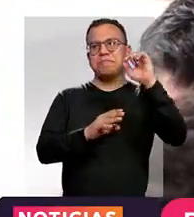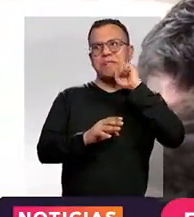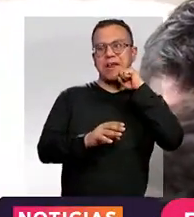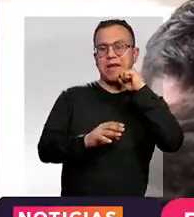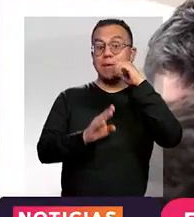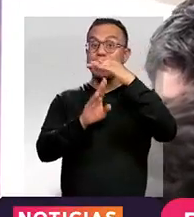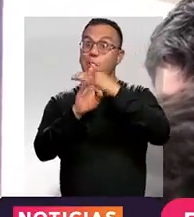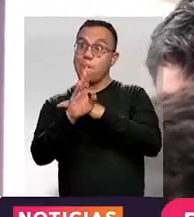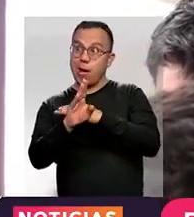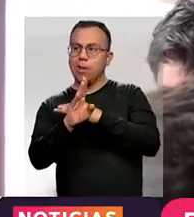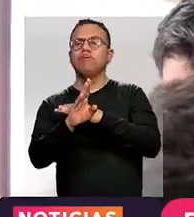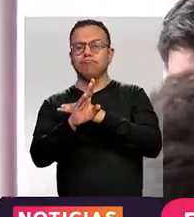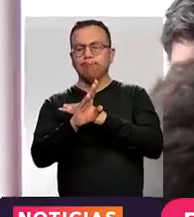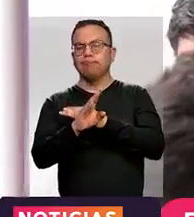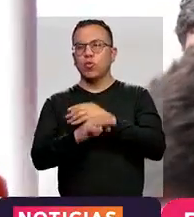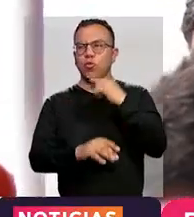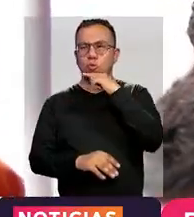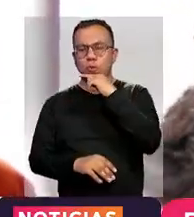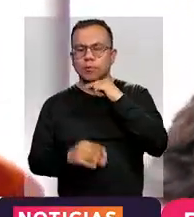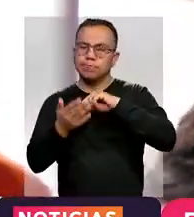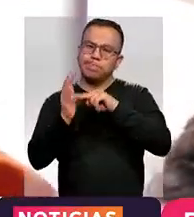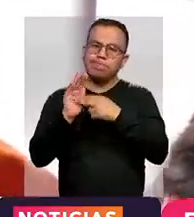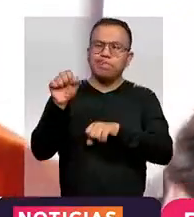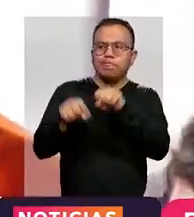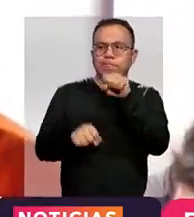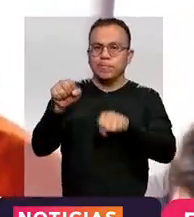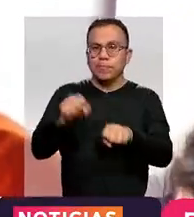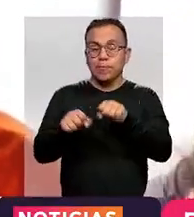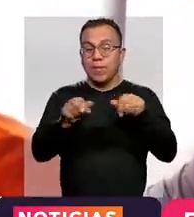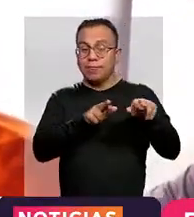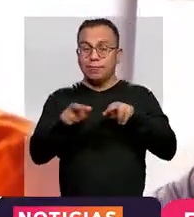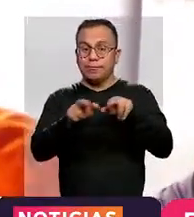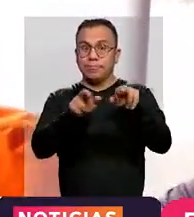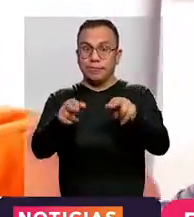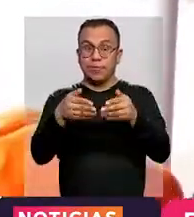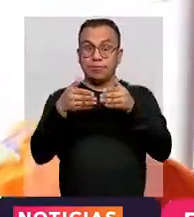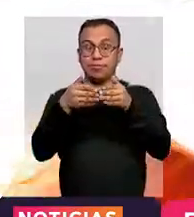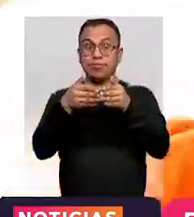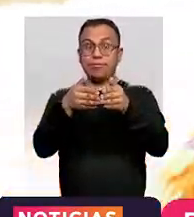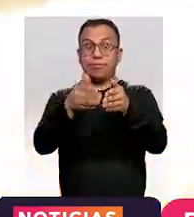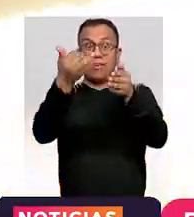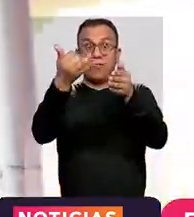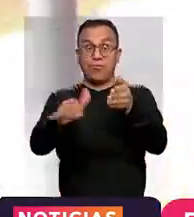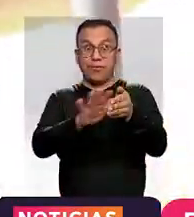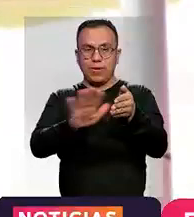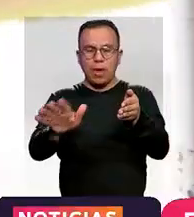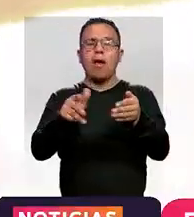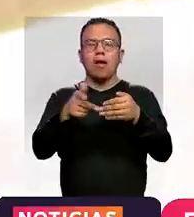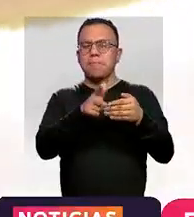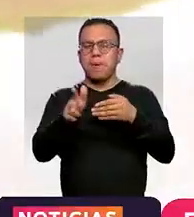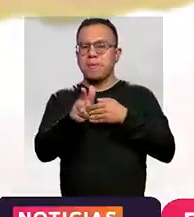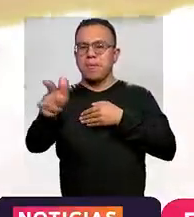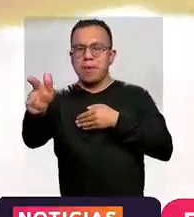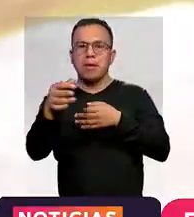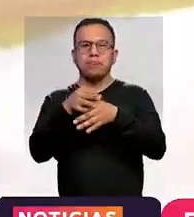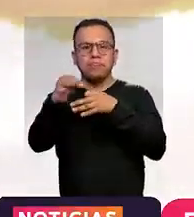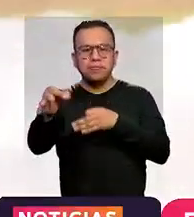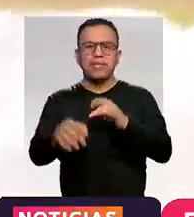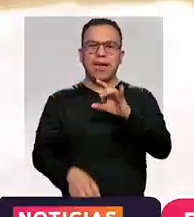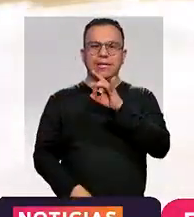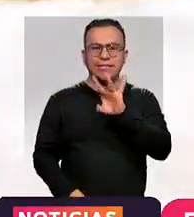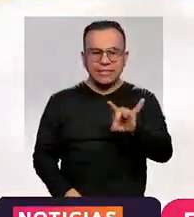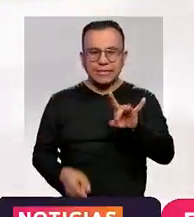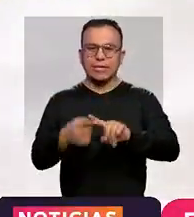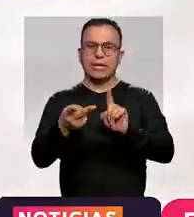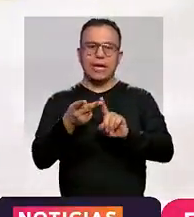naranja, y posteriormente termine este recorrido en Lacha, nos desplazaremos en tierra a municipios como Chía,